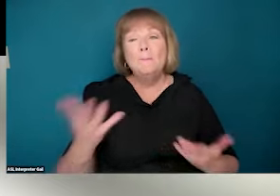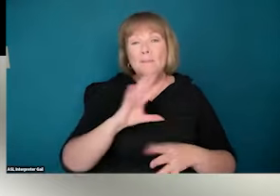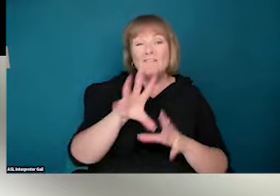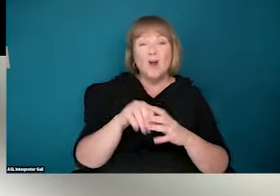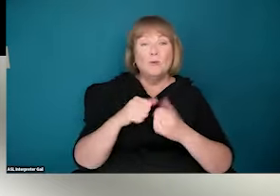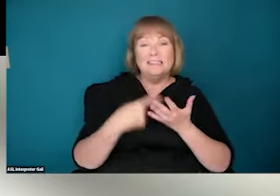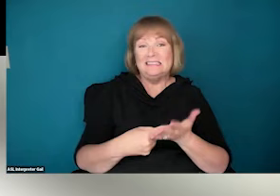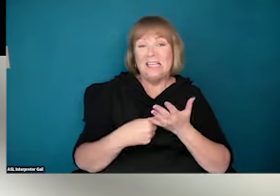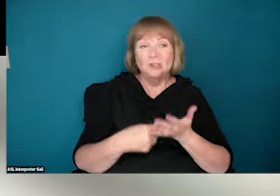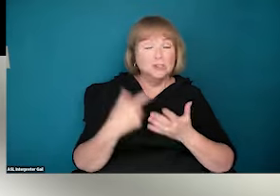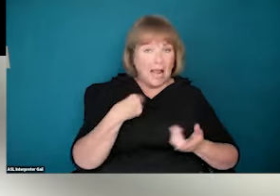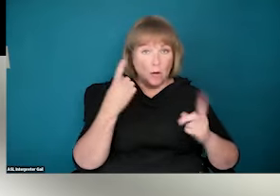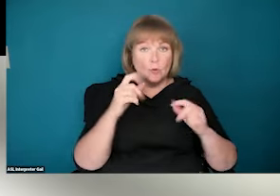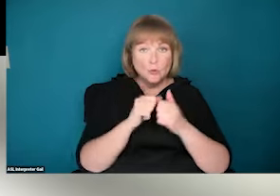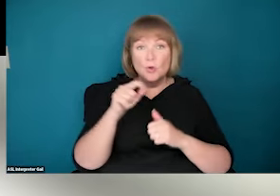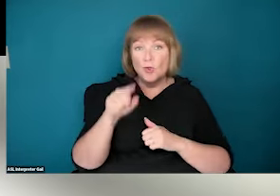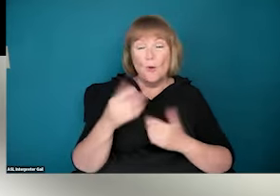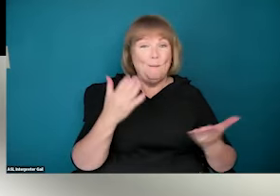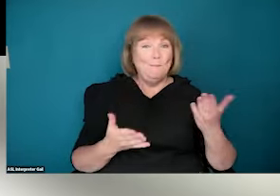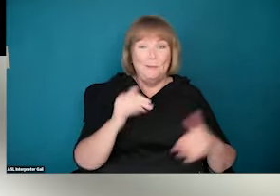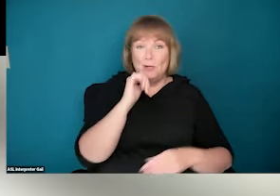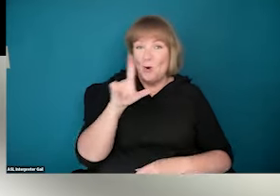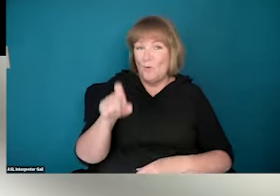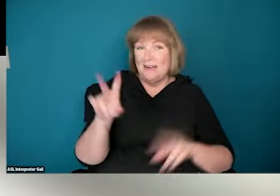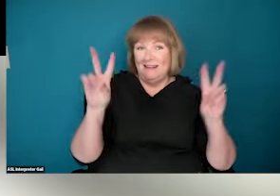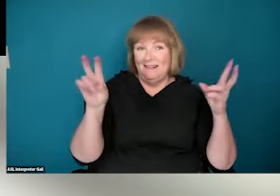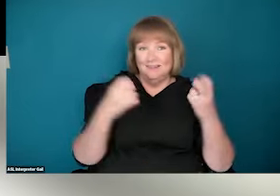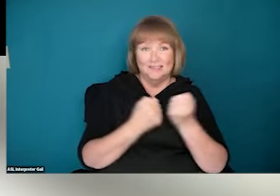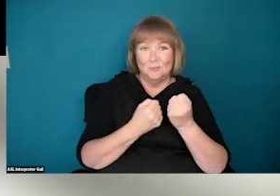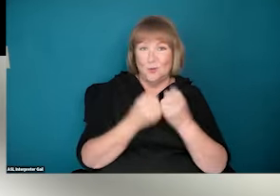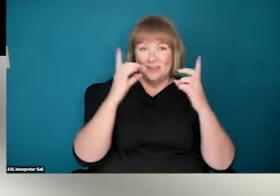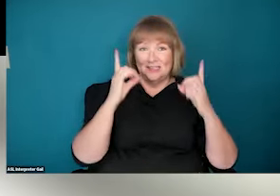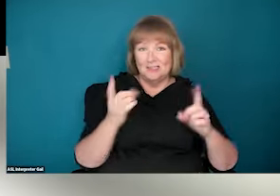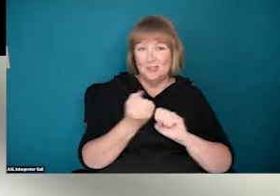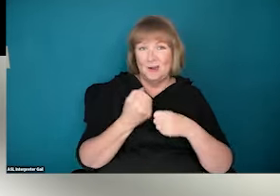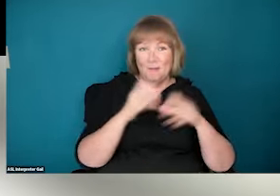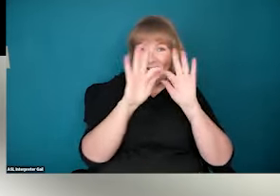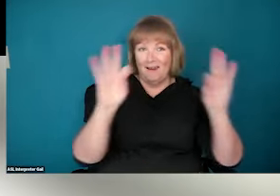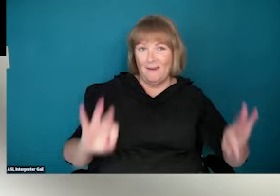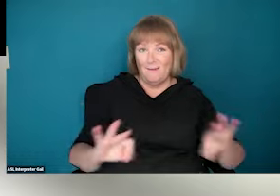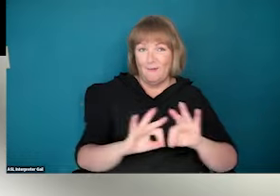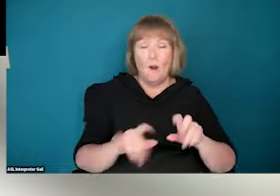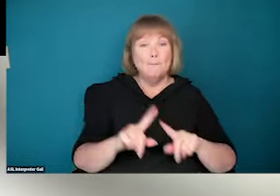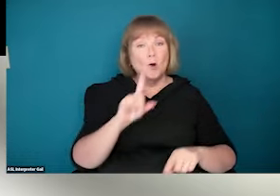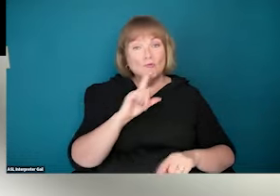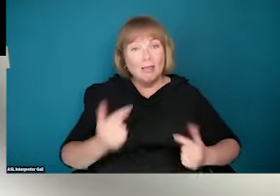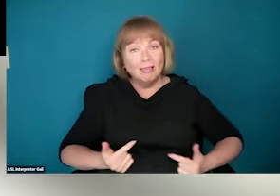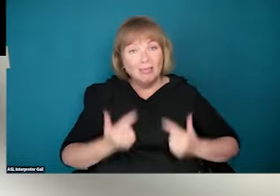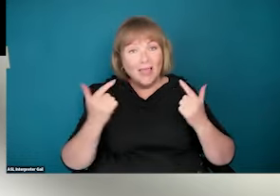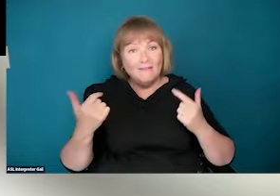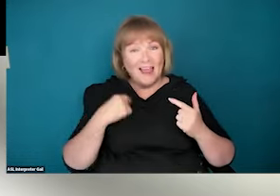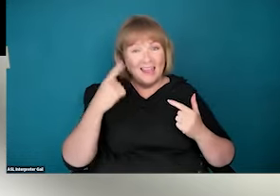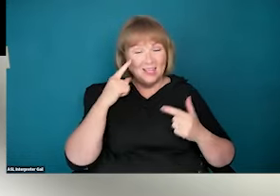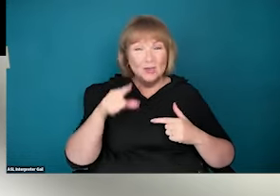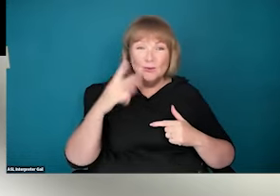para permitir que otra persona participe en decisiones, quizás no necesitaríamos estas formas, pero yo